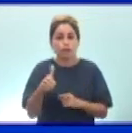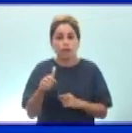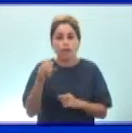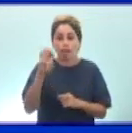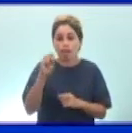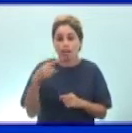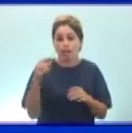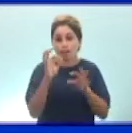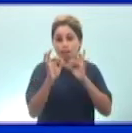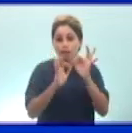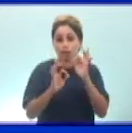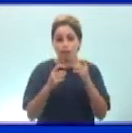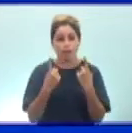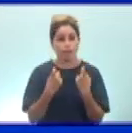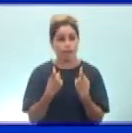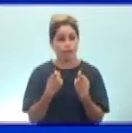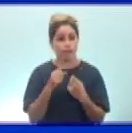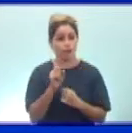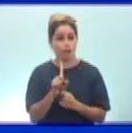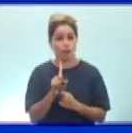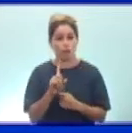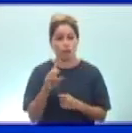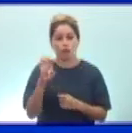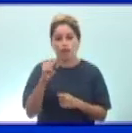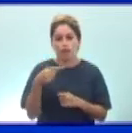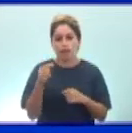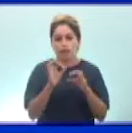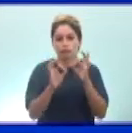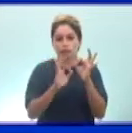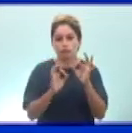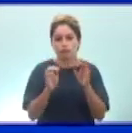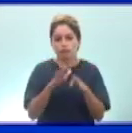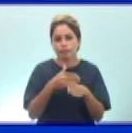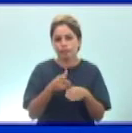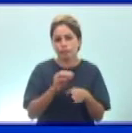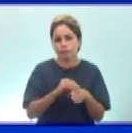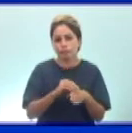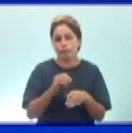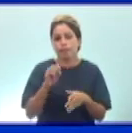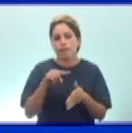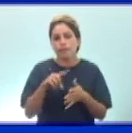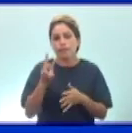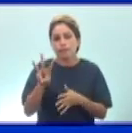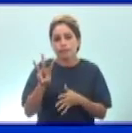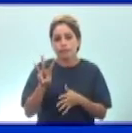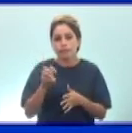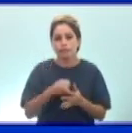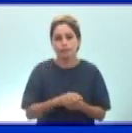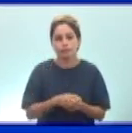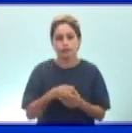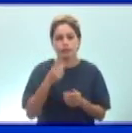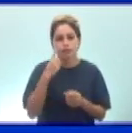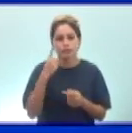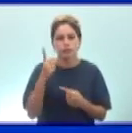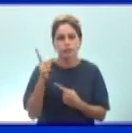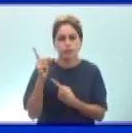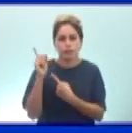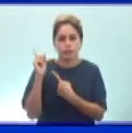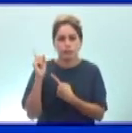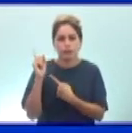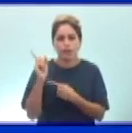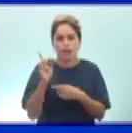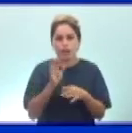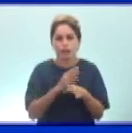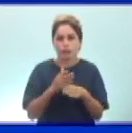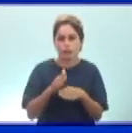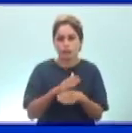electrón por distribuir. Por lo tanto, tendría que pasar a un tercer nivel con un electrón. Y así me quedaría la distribución electrónica para